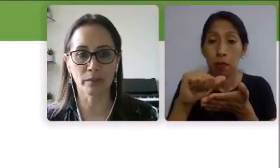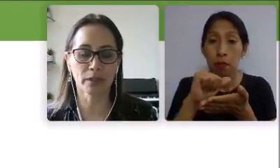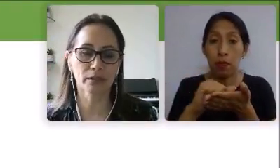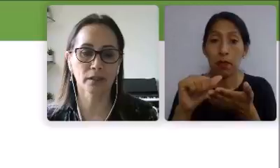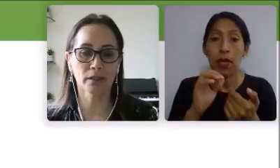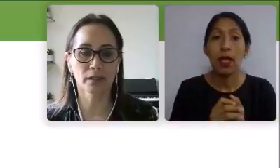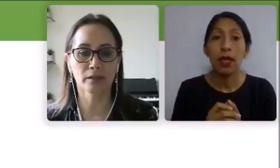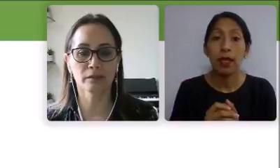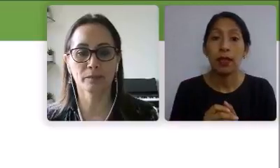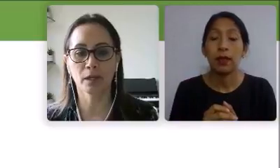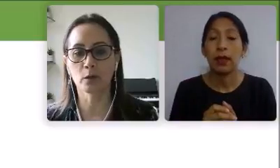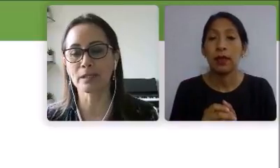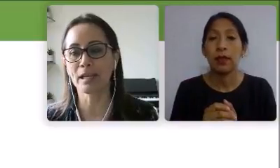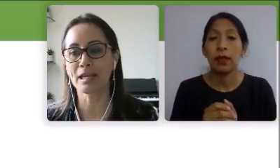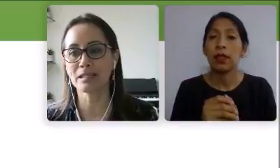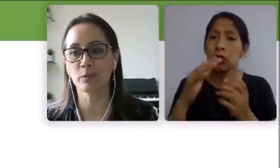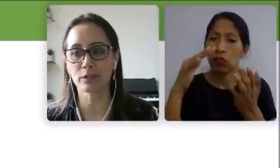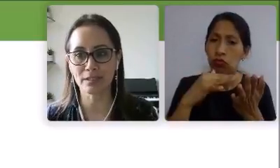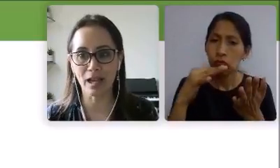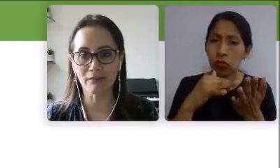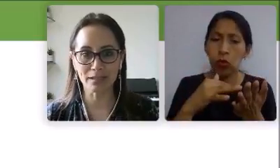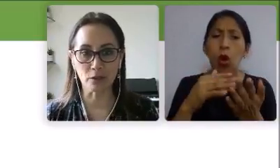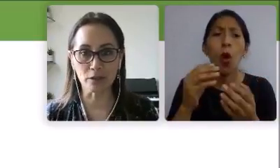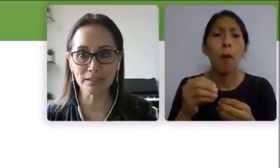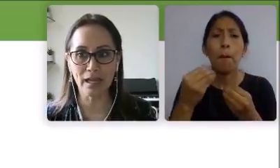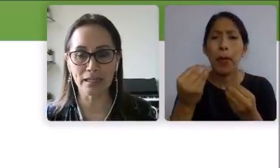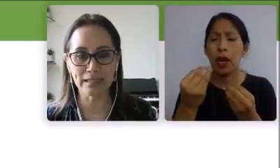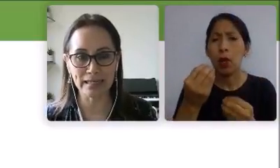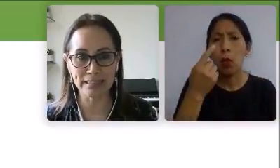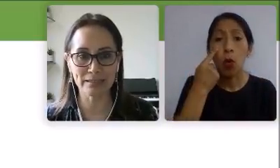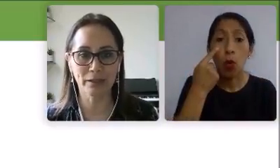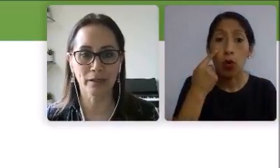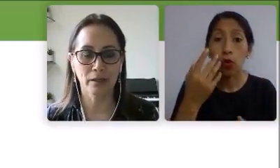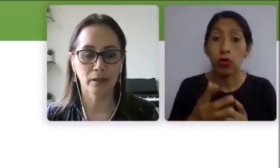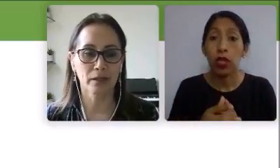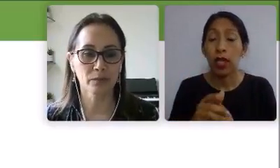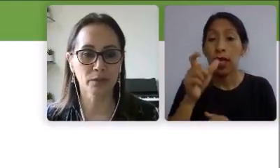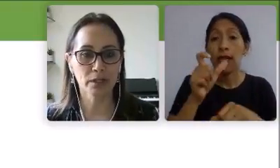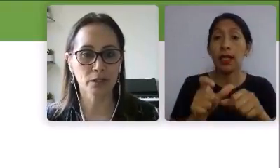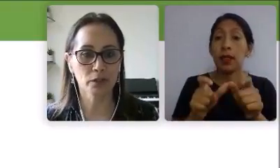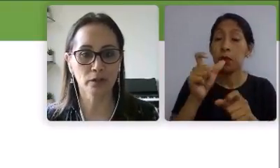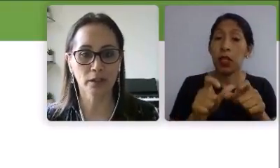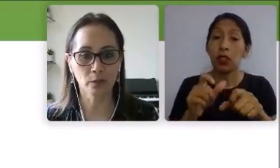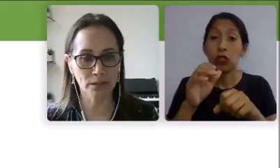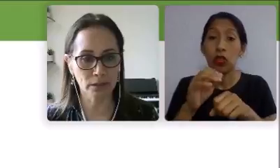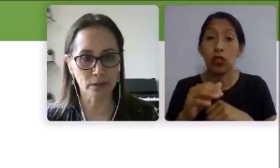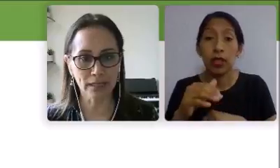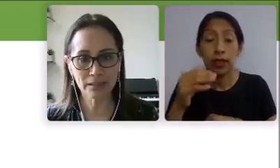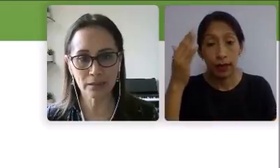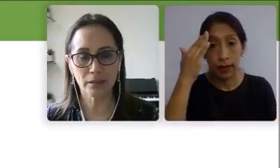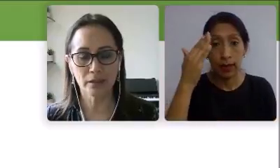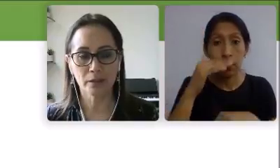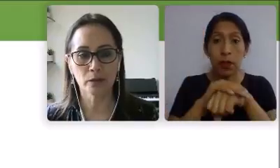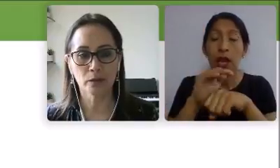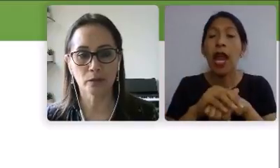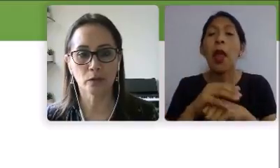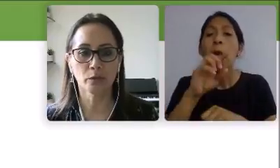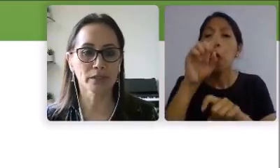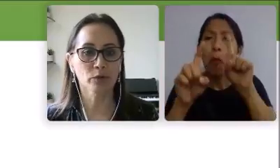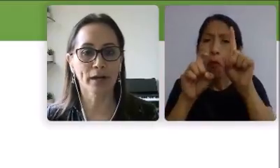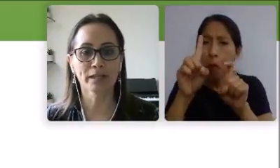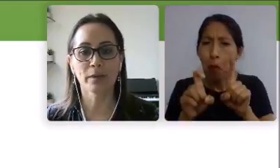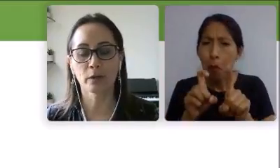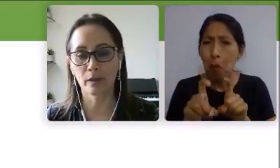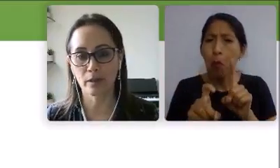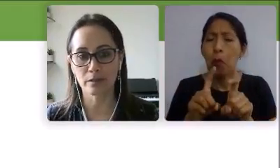un estudio también para conocer a este potencial vacacionista inglés. Hemos hecho encuestas online